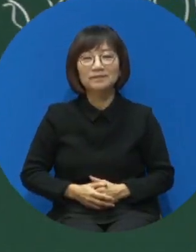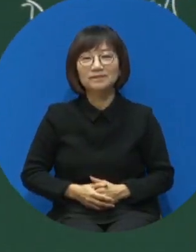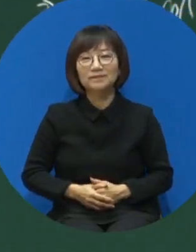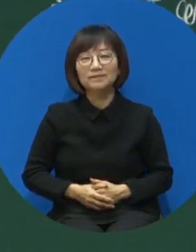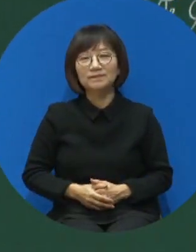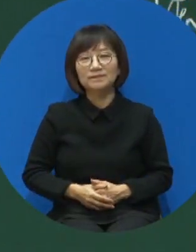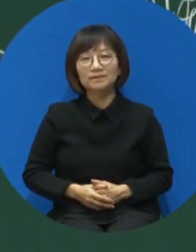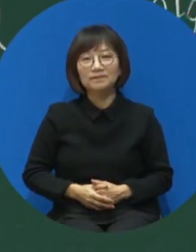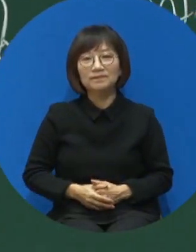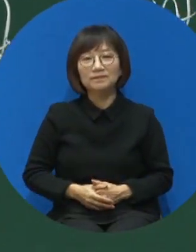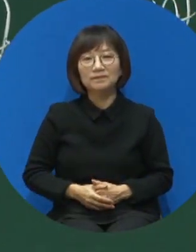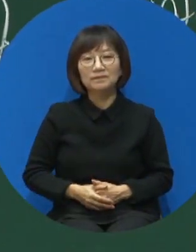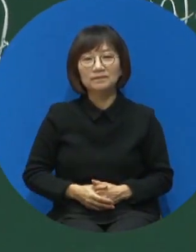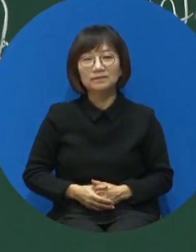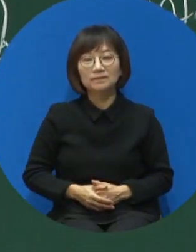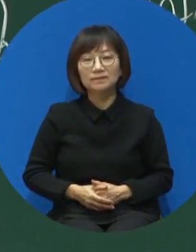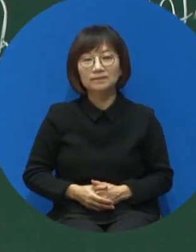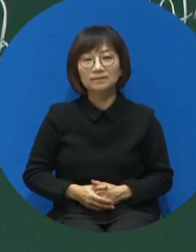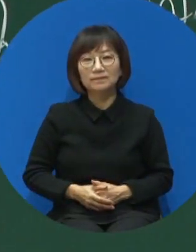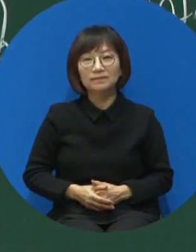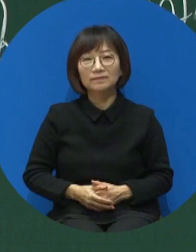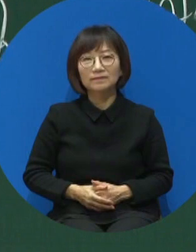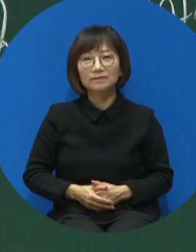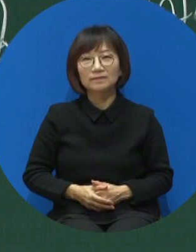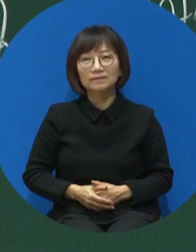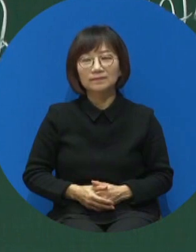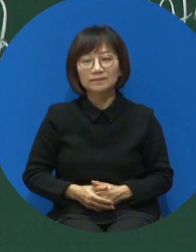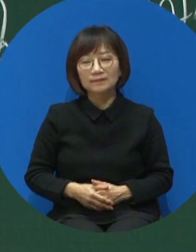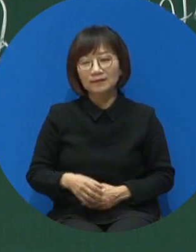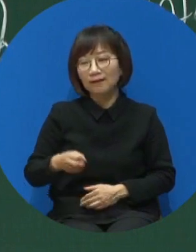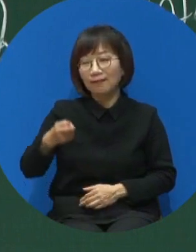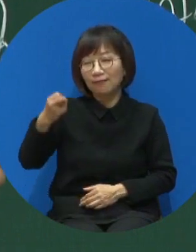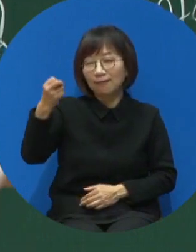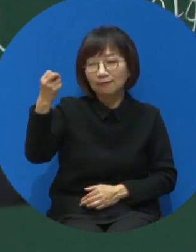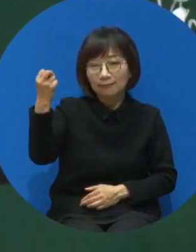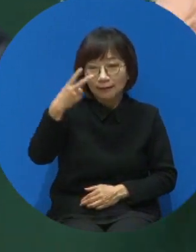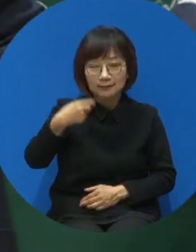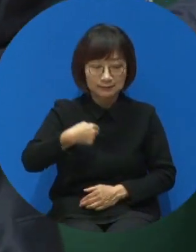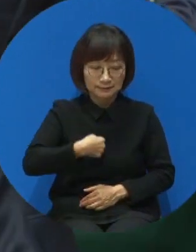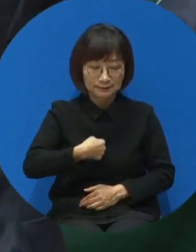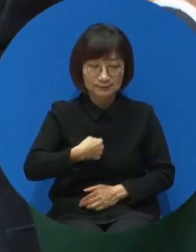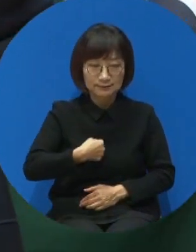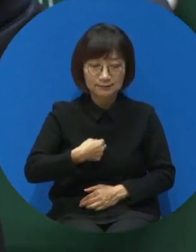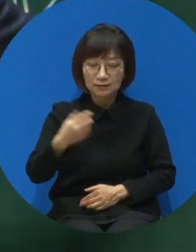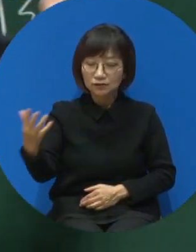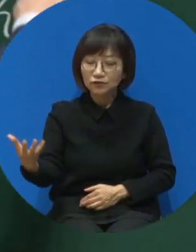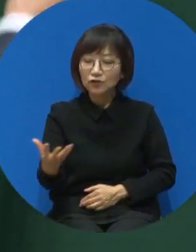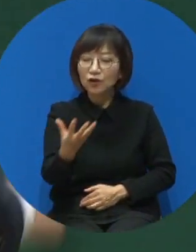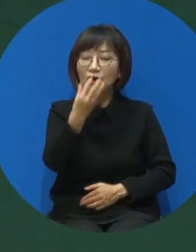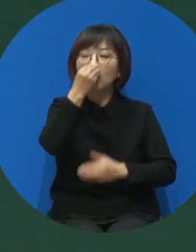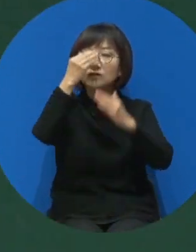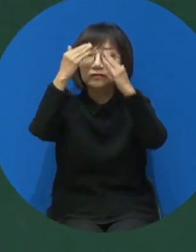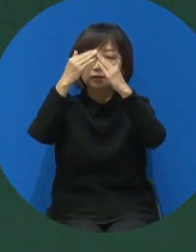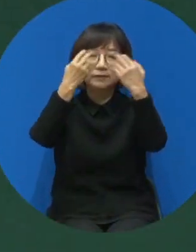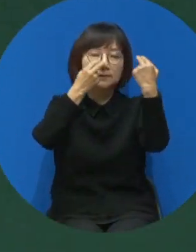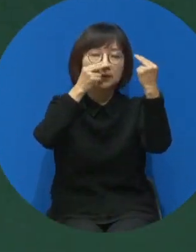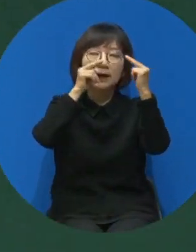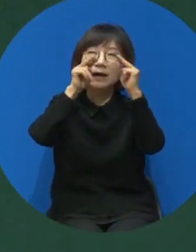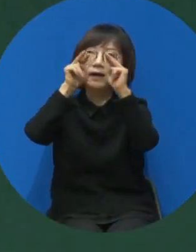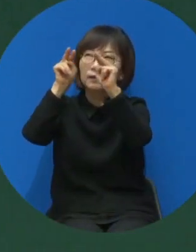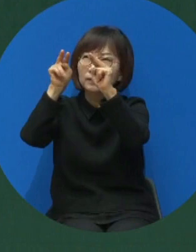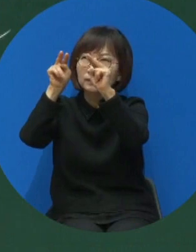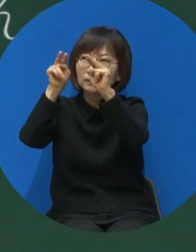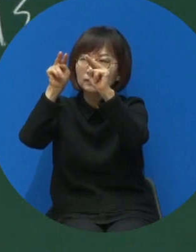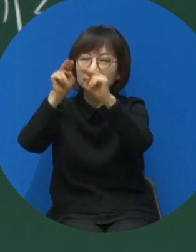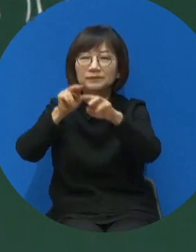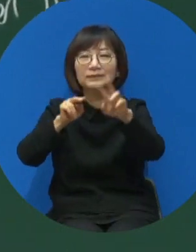quiero así más dinero bueno entonces más aún veré tu santo templo 10 y saldré